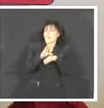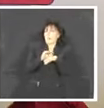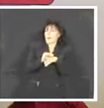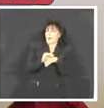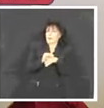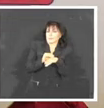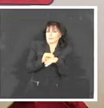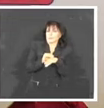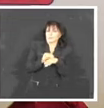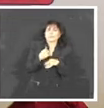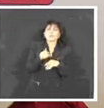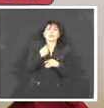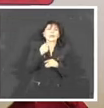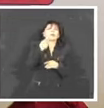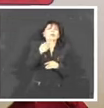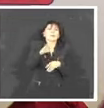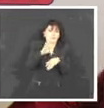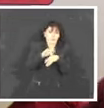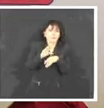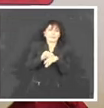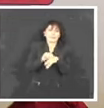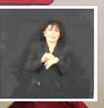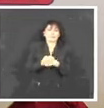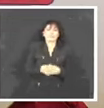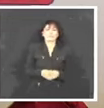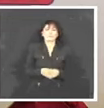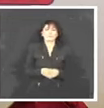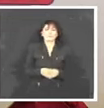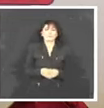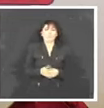¿Sí me van a dejar hablar? ¿O no?